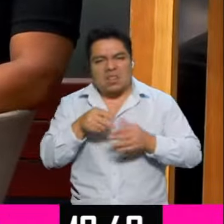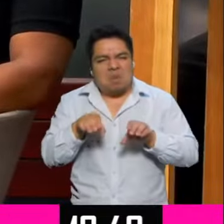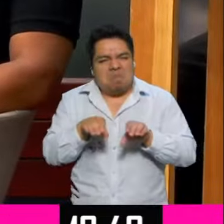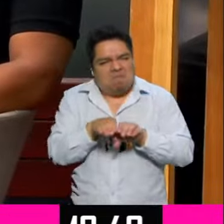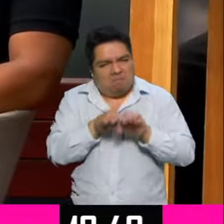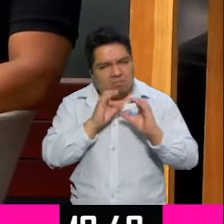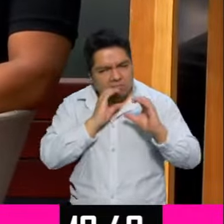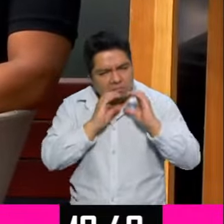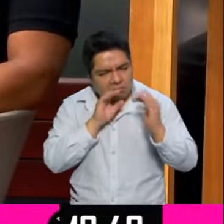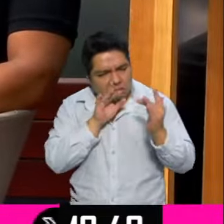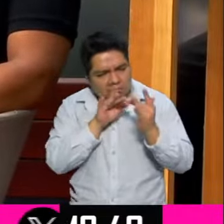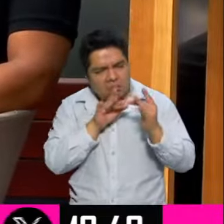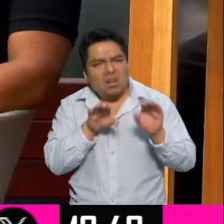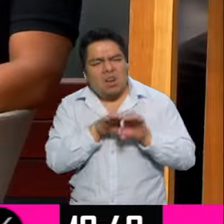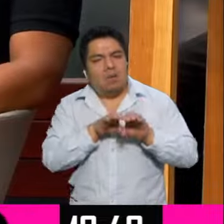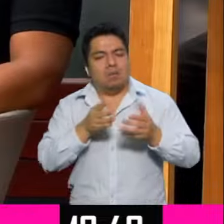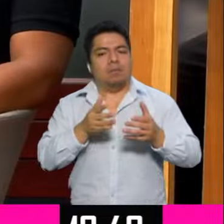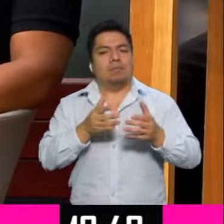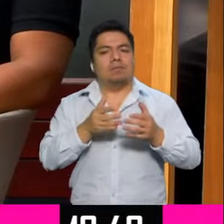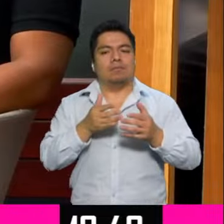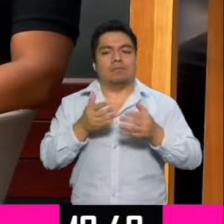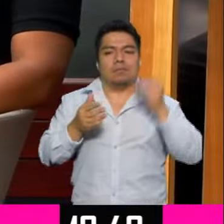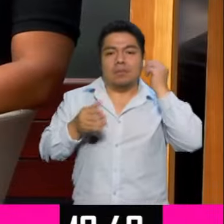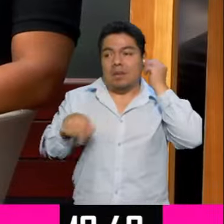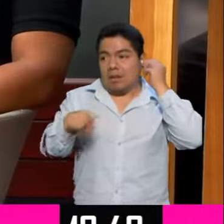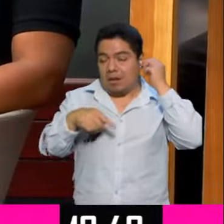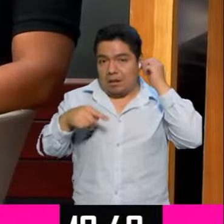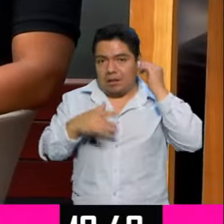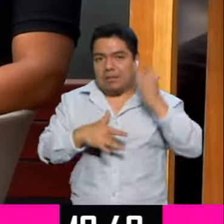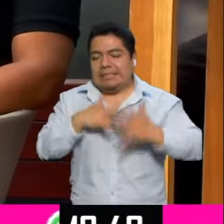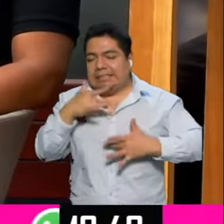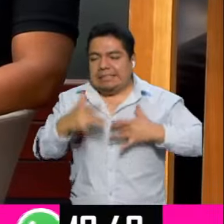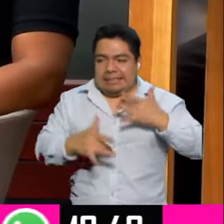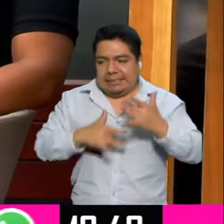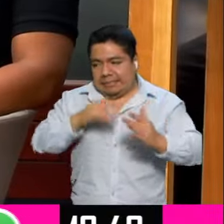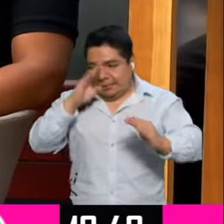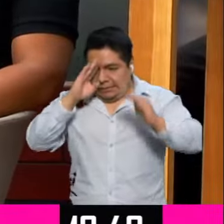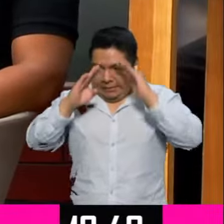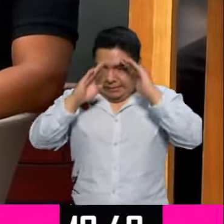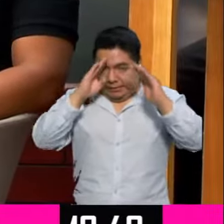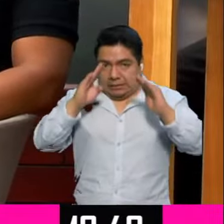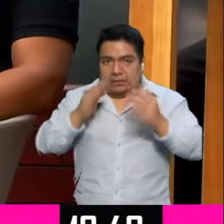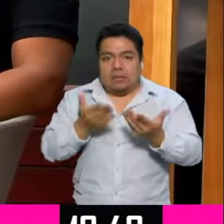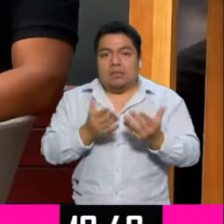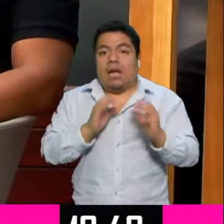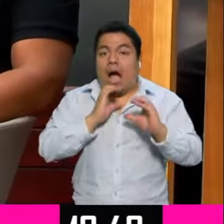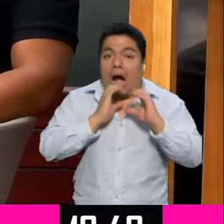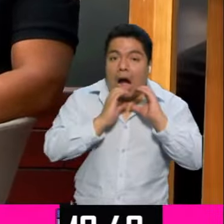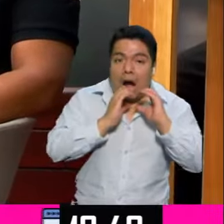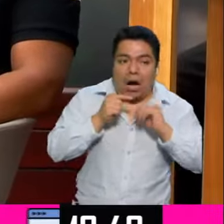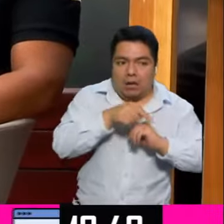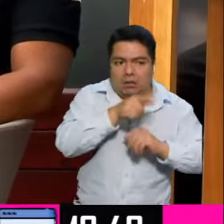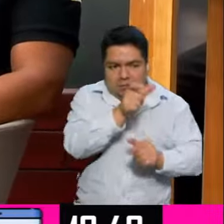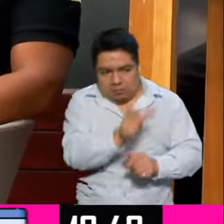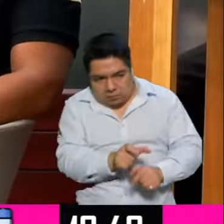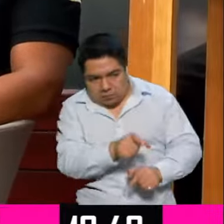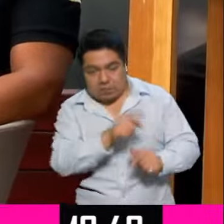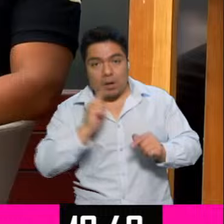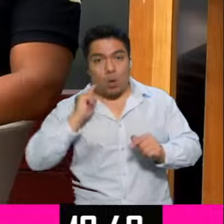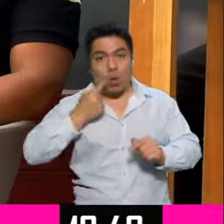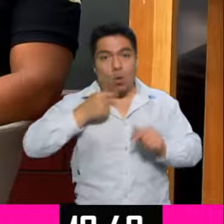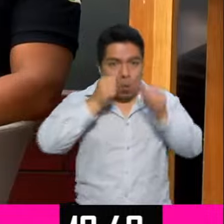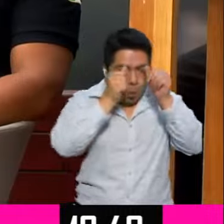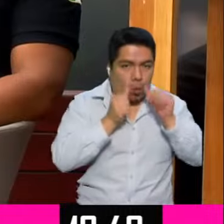hacen ahí? En esa chamba nosotros hacemos a los chicos conscientes, ¿no? De que podamos tener esta comunicación con alguien así. ¿Qué pasa?